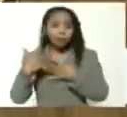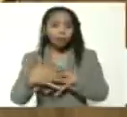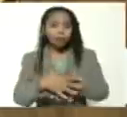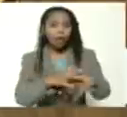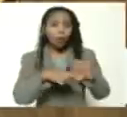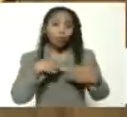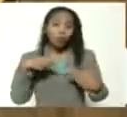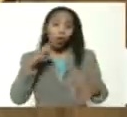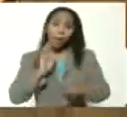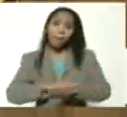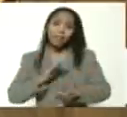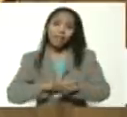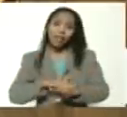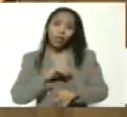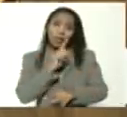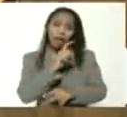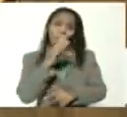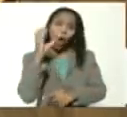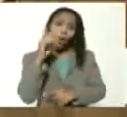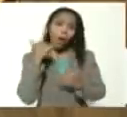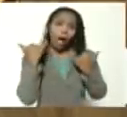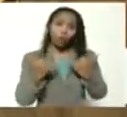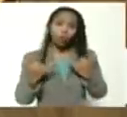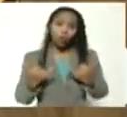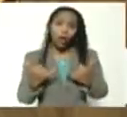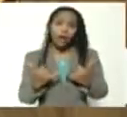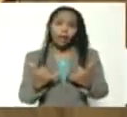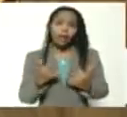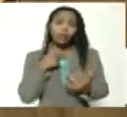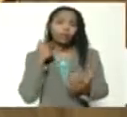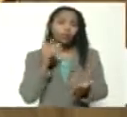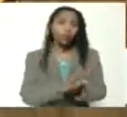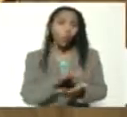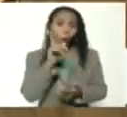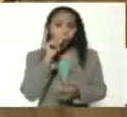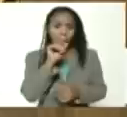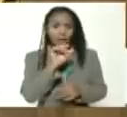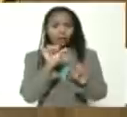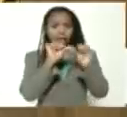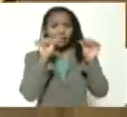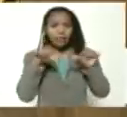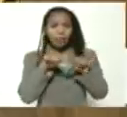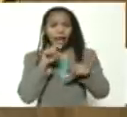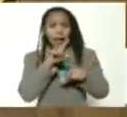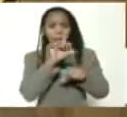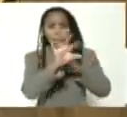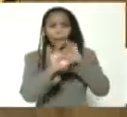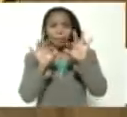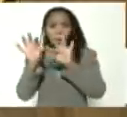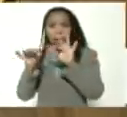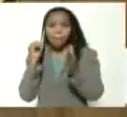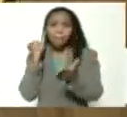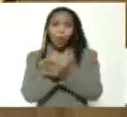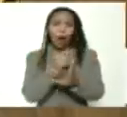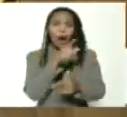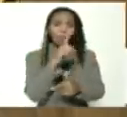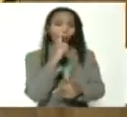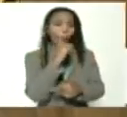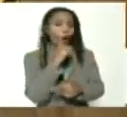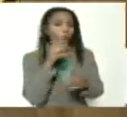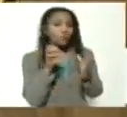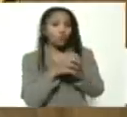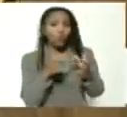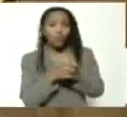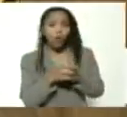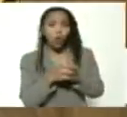revolucionarios, lo que está pasando en Colombia a partir de la muerte de Gaitán sistemáticamente. Allí no hay una comisión ad